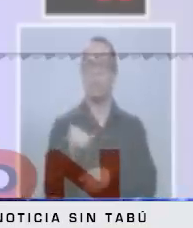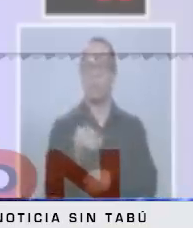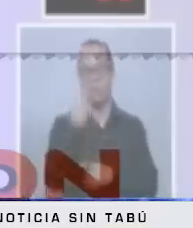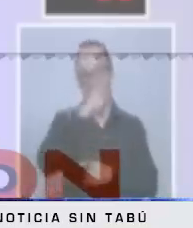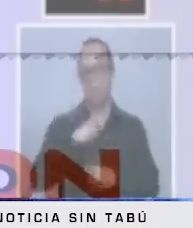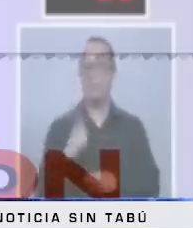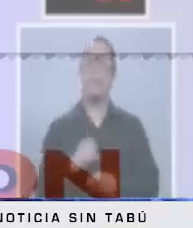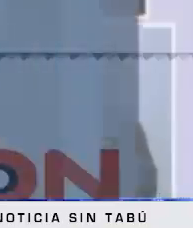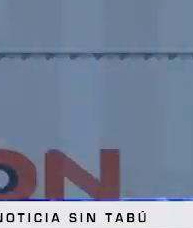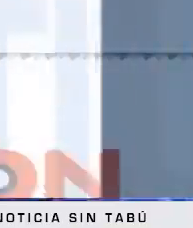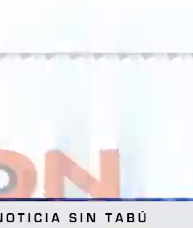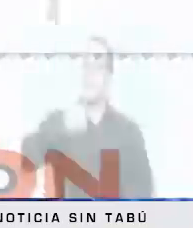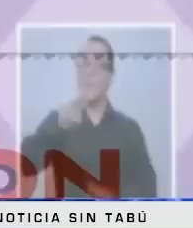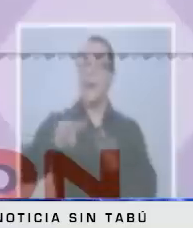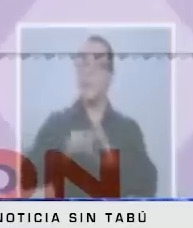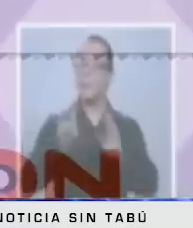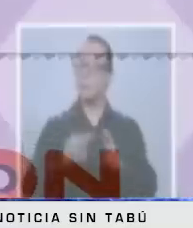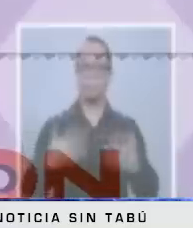de dignidad que no van a olvidar.